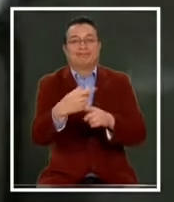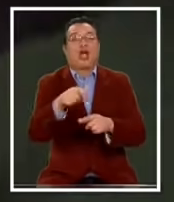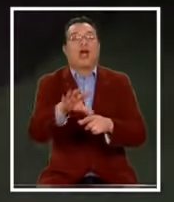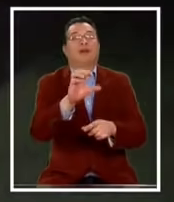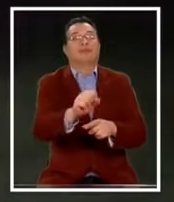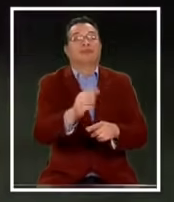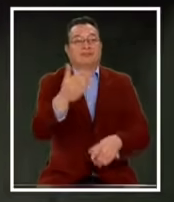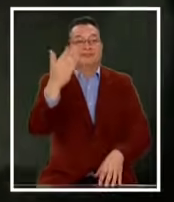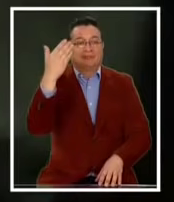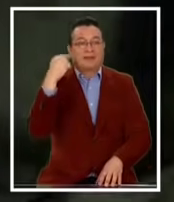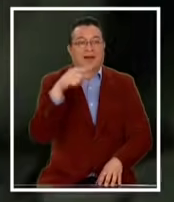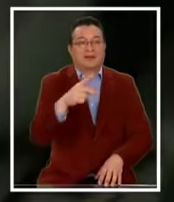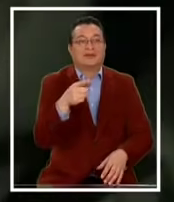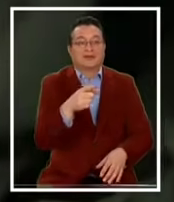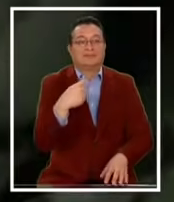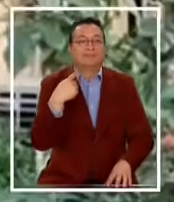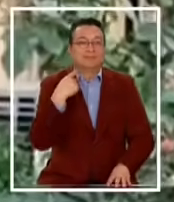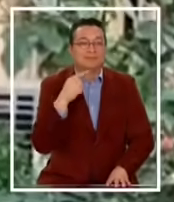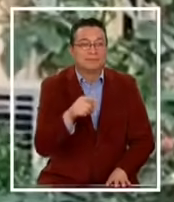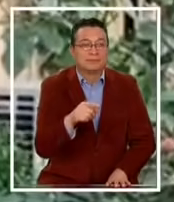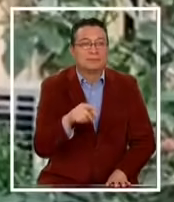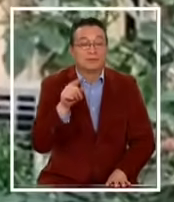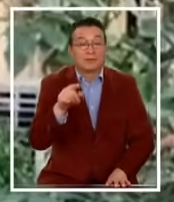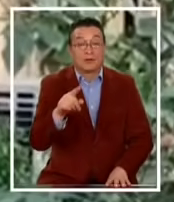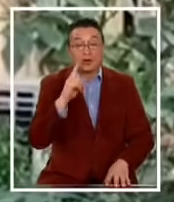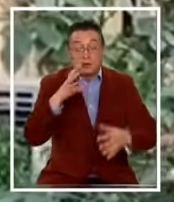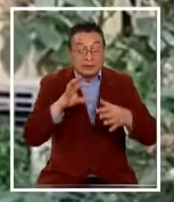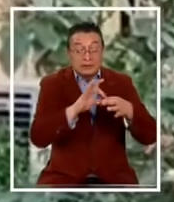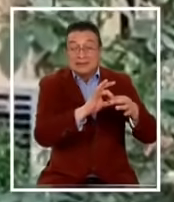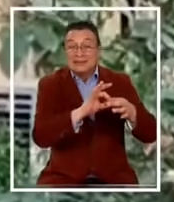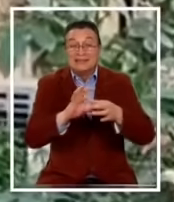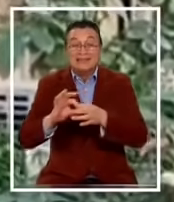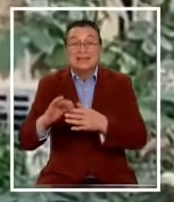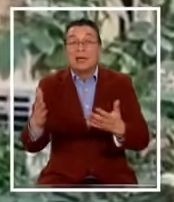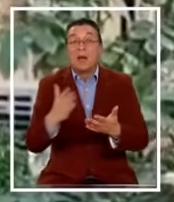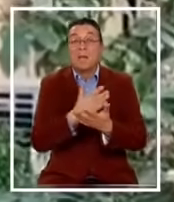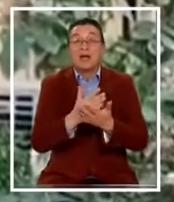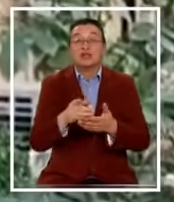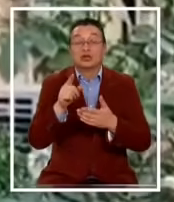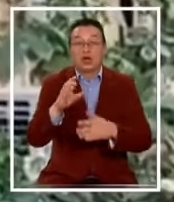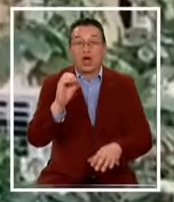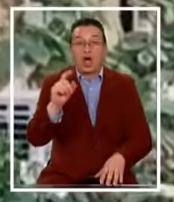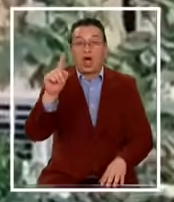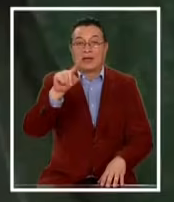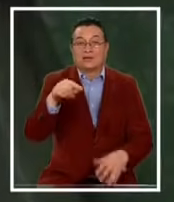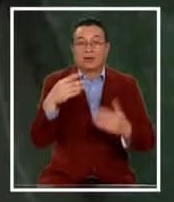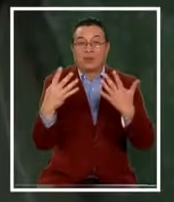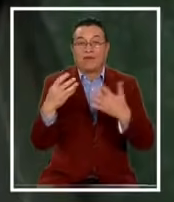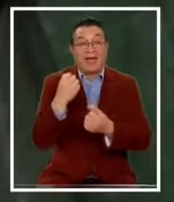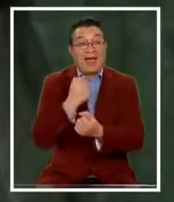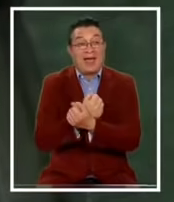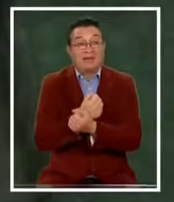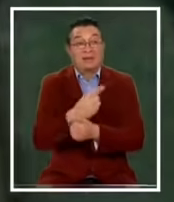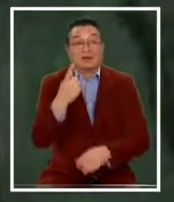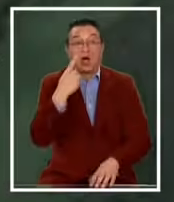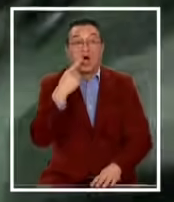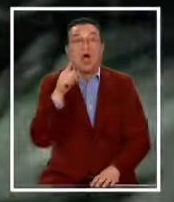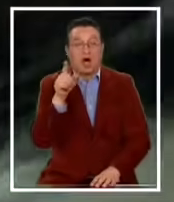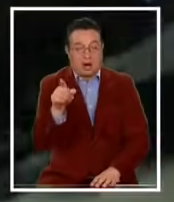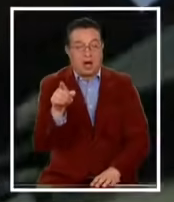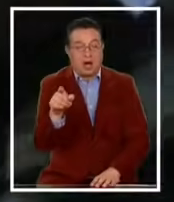utilizado para cometer el delito. Según la dinámica de los hechos que logra establecer el OS-9 de Carabineros, este hombre